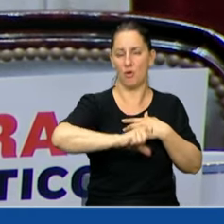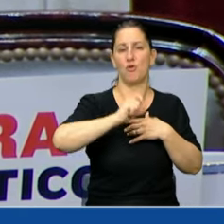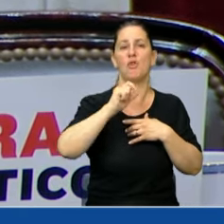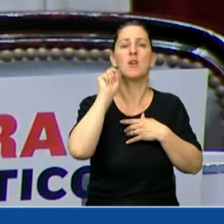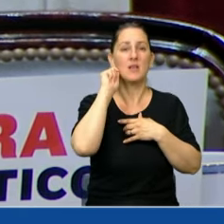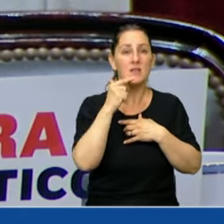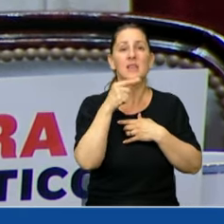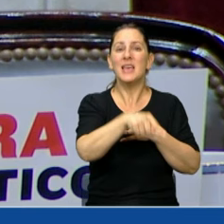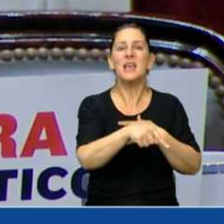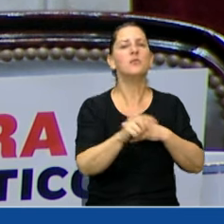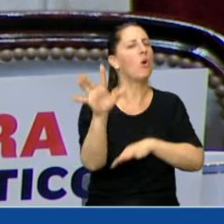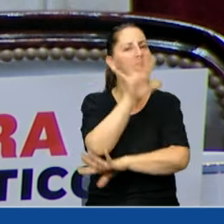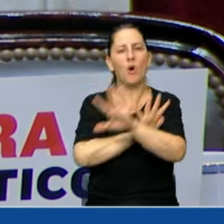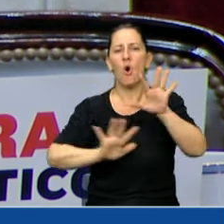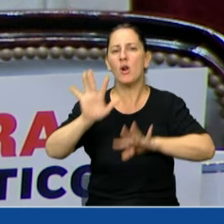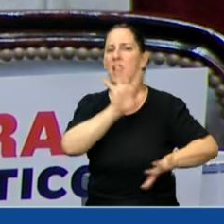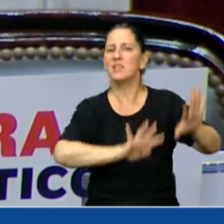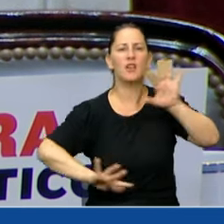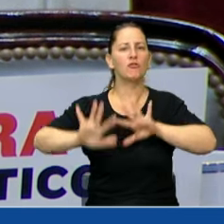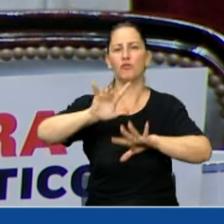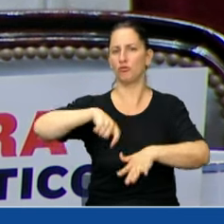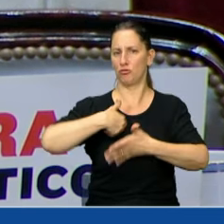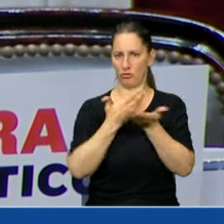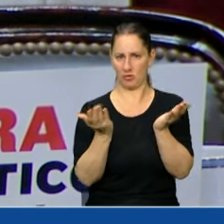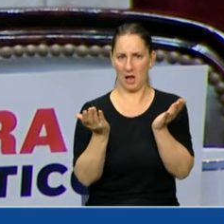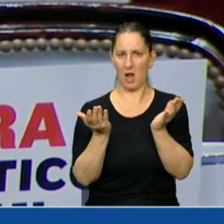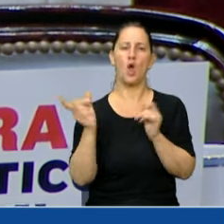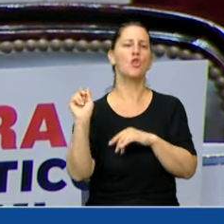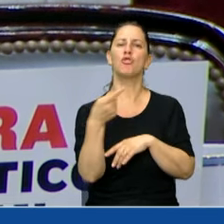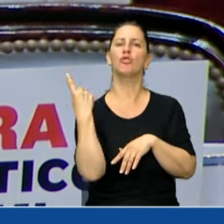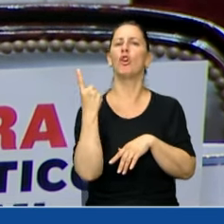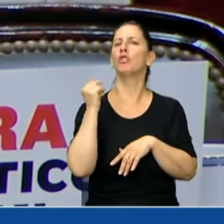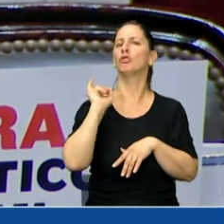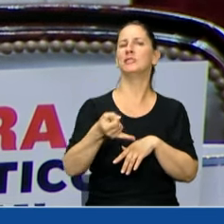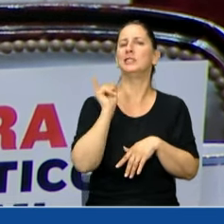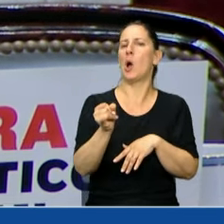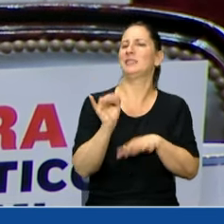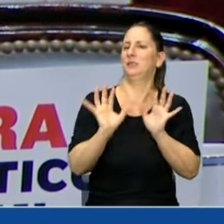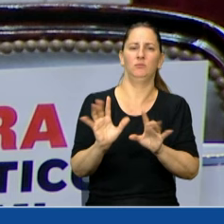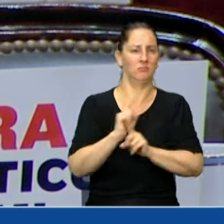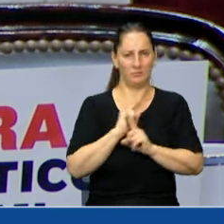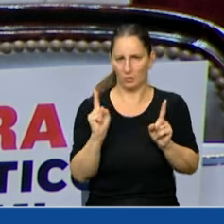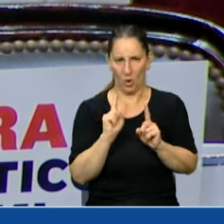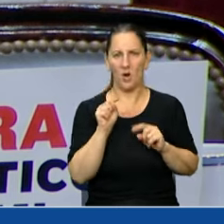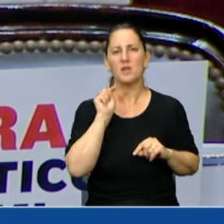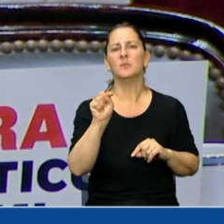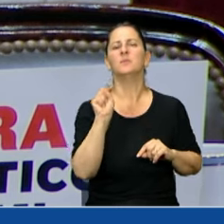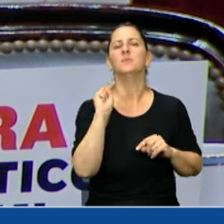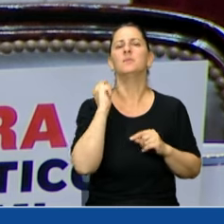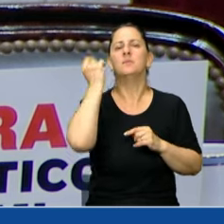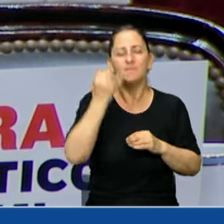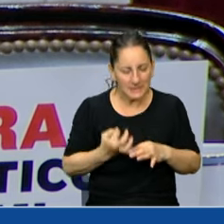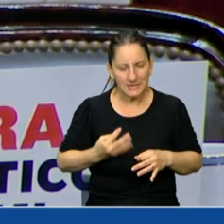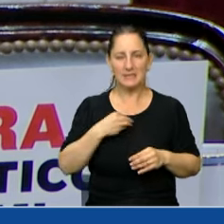de un planteo integral de reorganización social no lo hacemos de manera dogmática este planteo tiene que ver con un